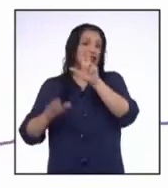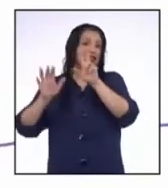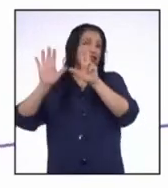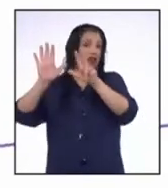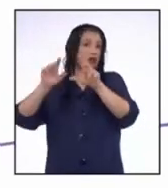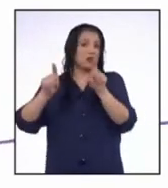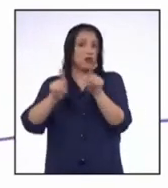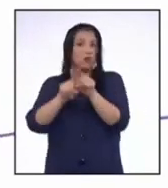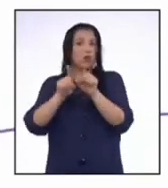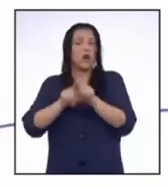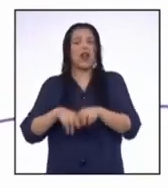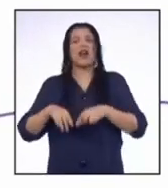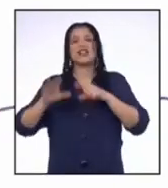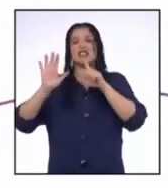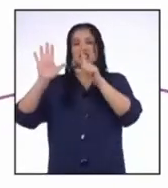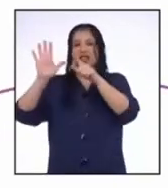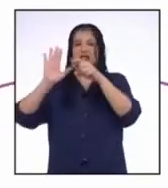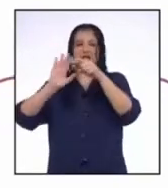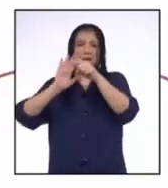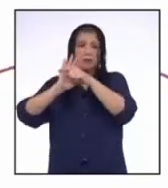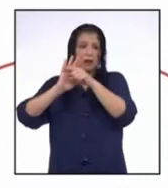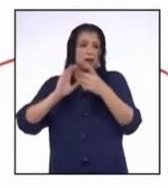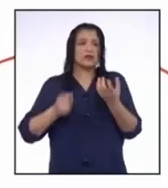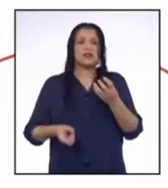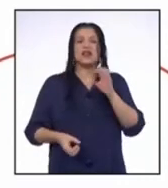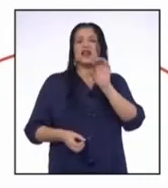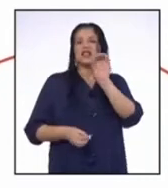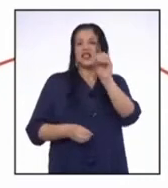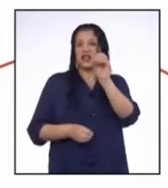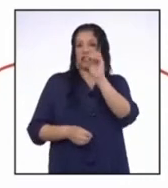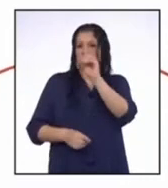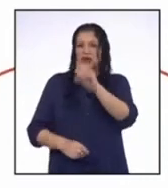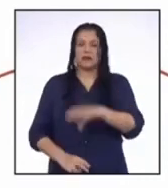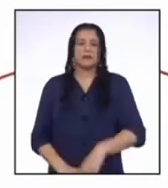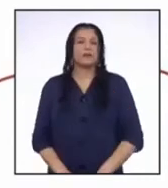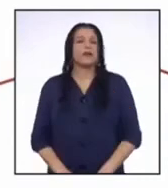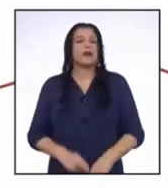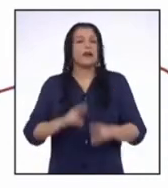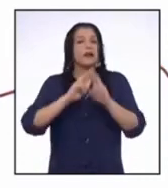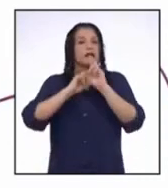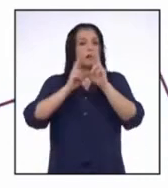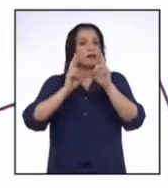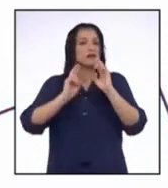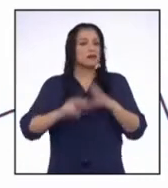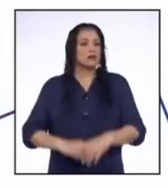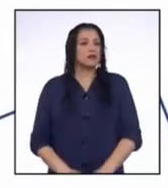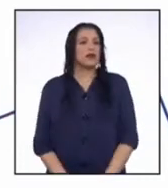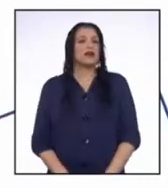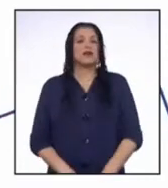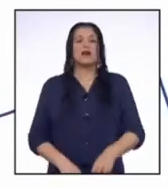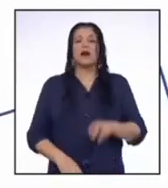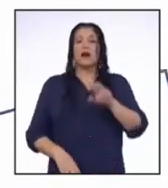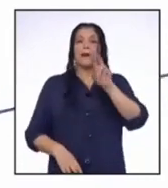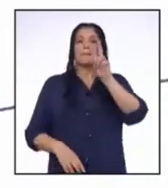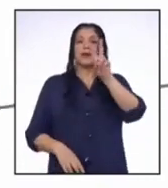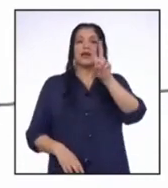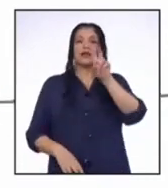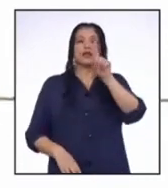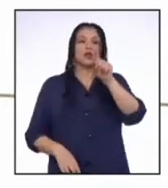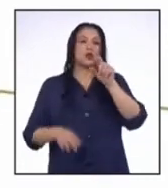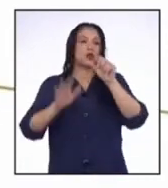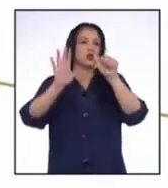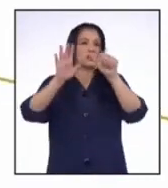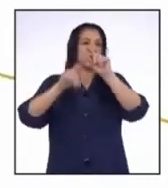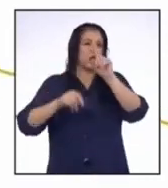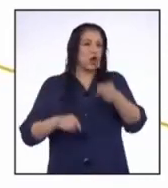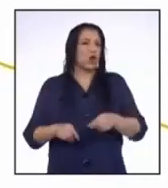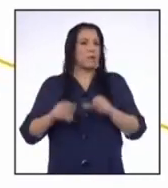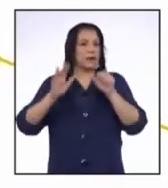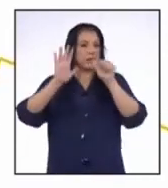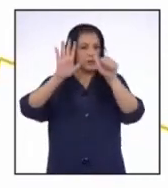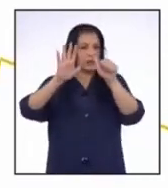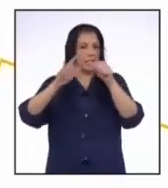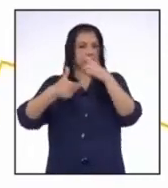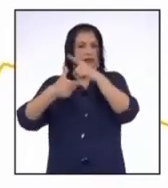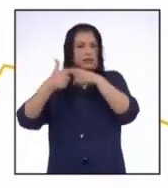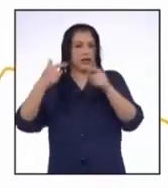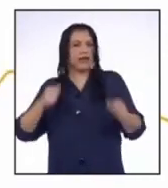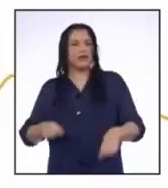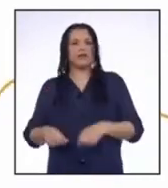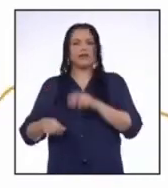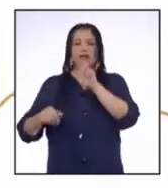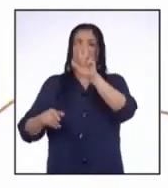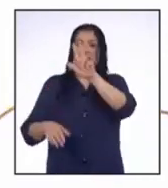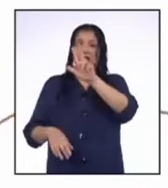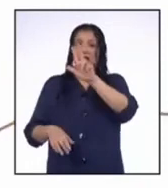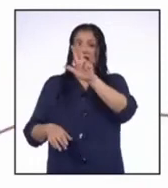es 7 con residuo 0. Resultado. La división de 21 enteros 66 centésimos entre